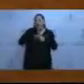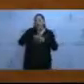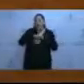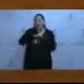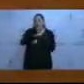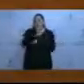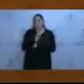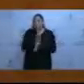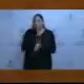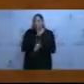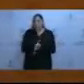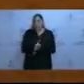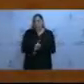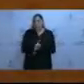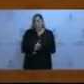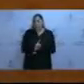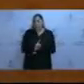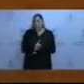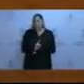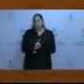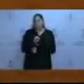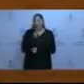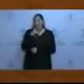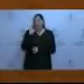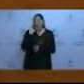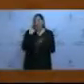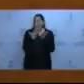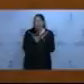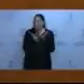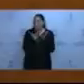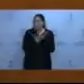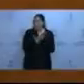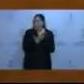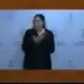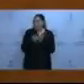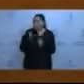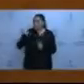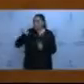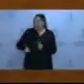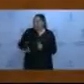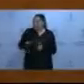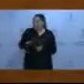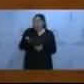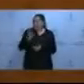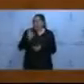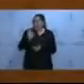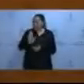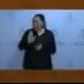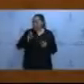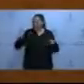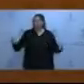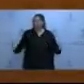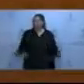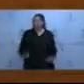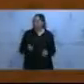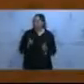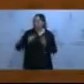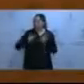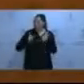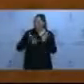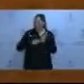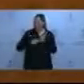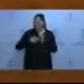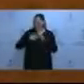Mieres, donde se demuestra en la sentencia que toda esa actuación fue absurda.